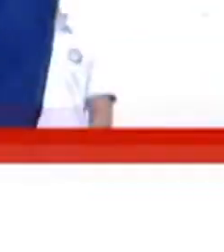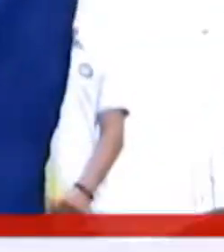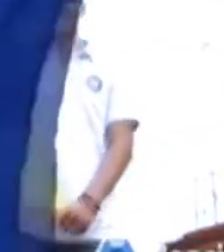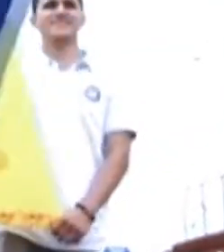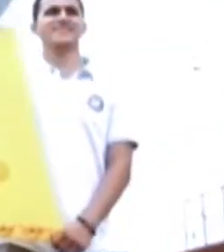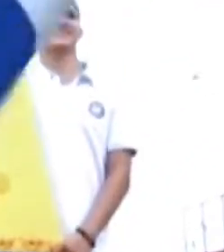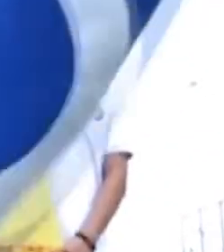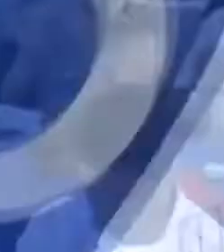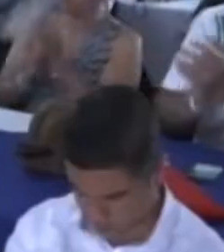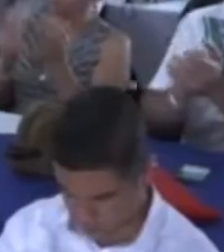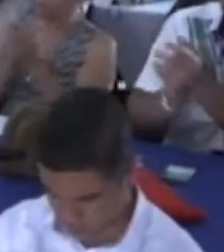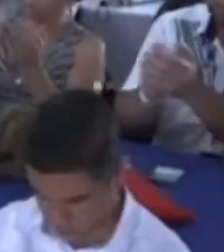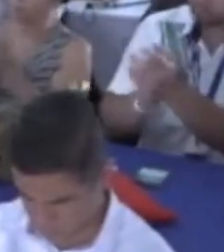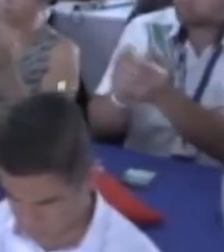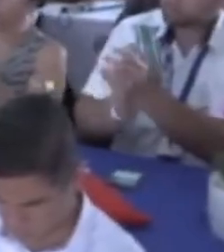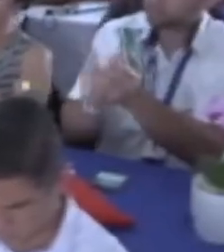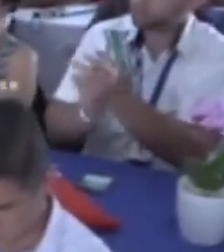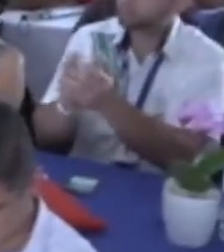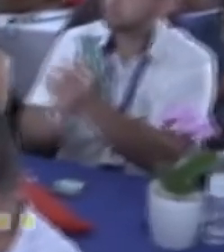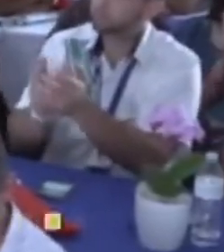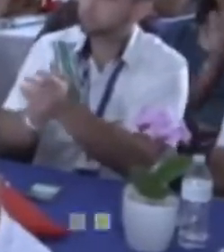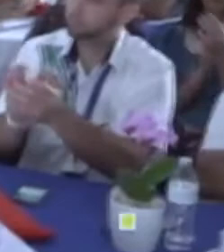Cooperando, somos democracia.